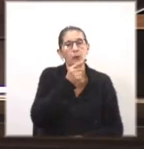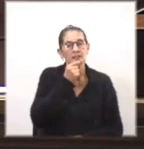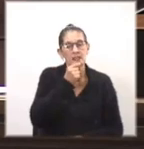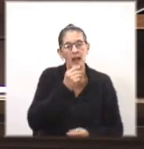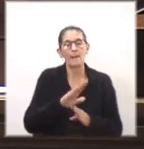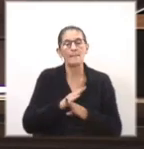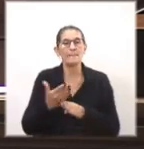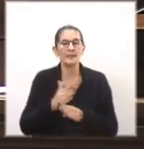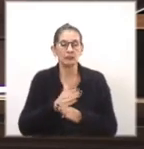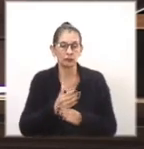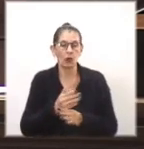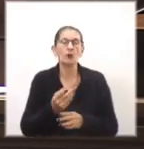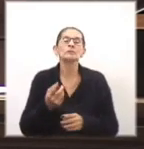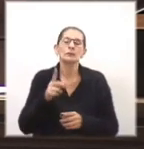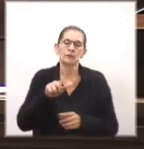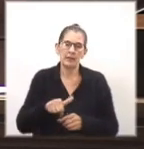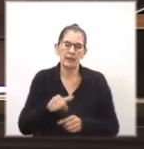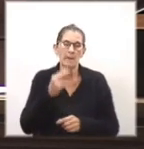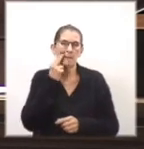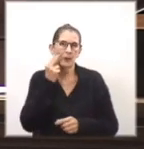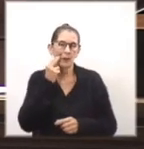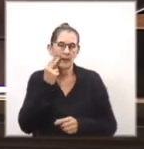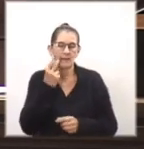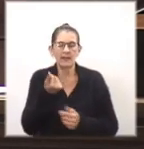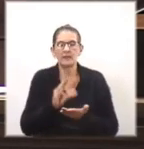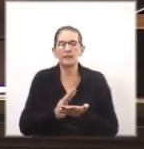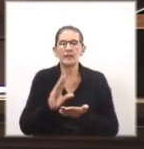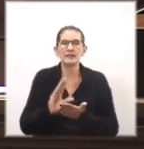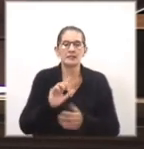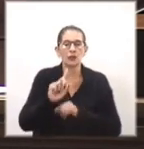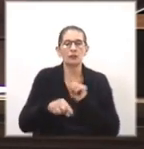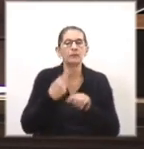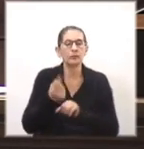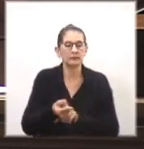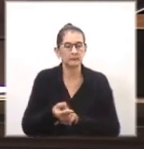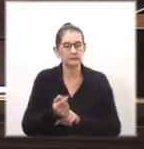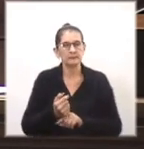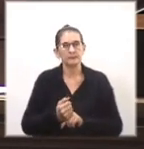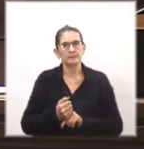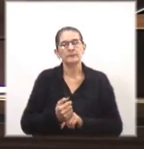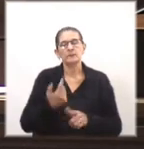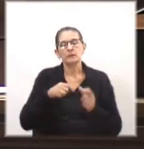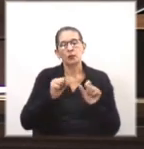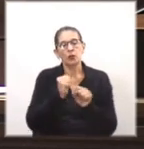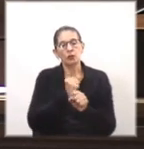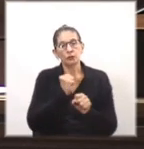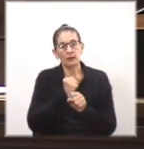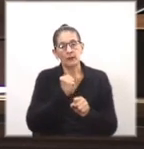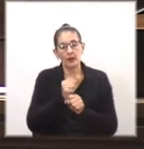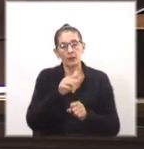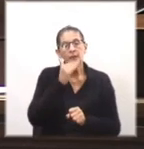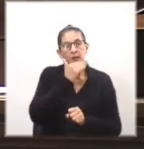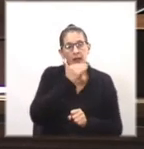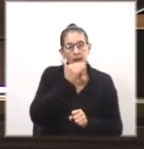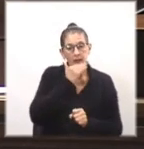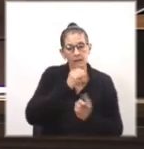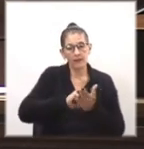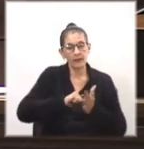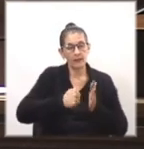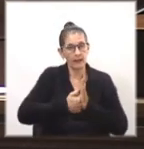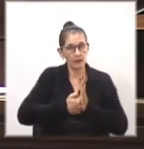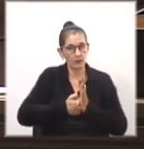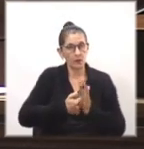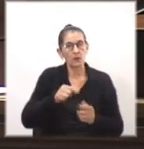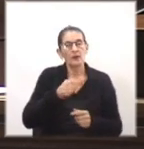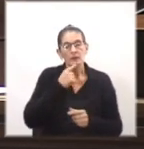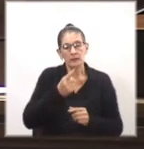mixto agravaría los problemas de financiamiento de dicha caja. Los trabajadores de la caja bancaria consideran